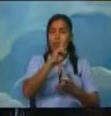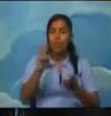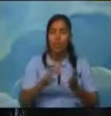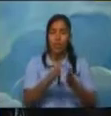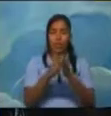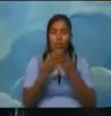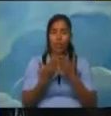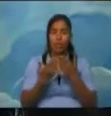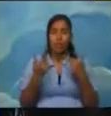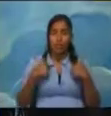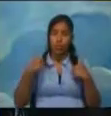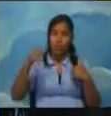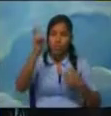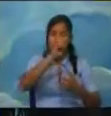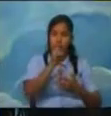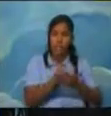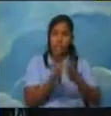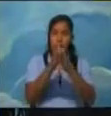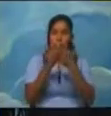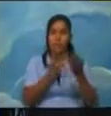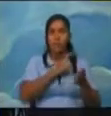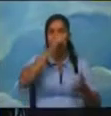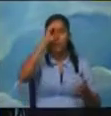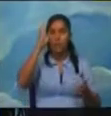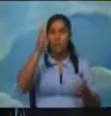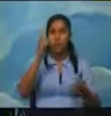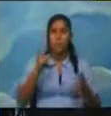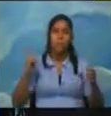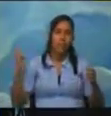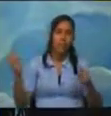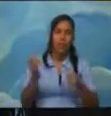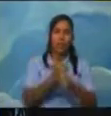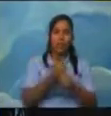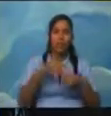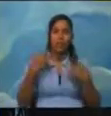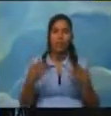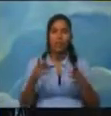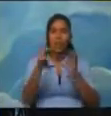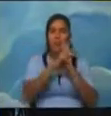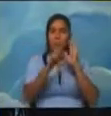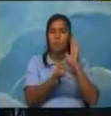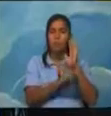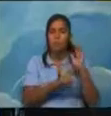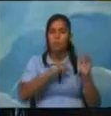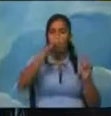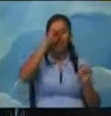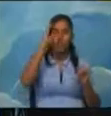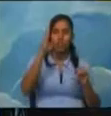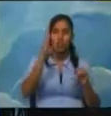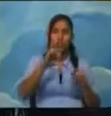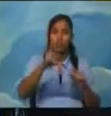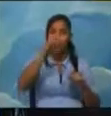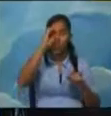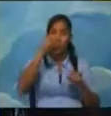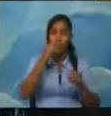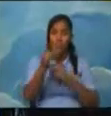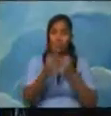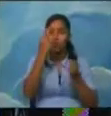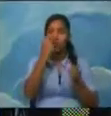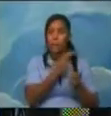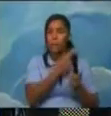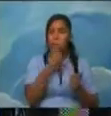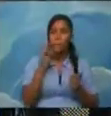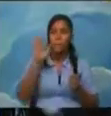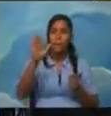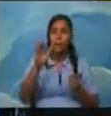uno lee la palabra del Señor, uno consigue cuál es el plan de Dios para con el hombre. Dios hizo un pacto con Israel. Están